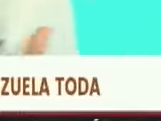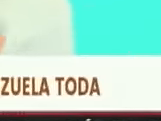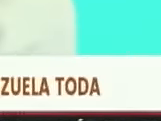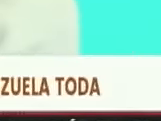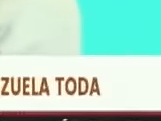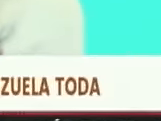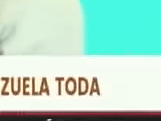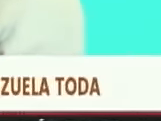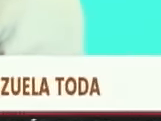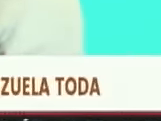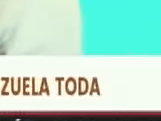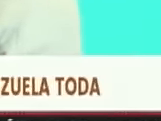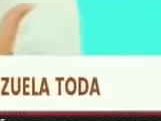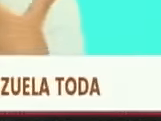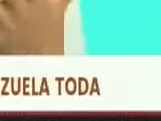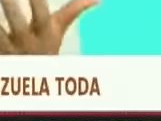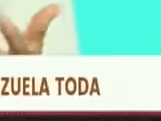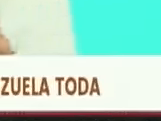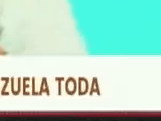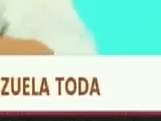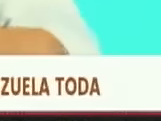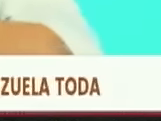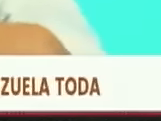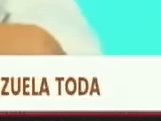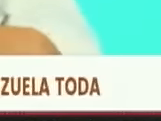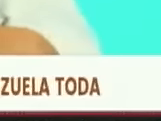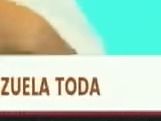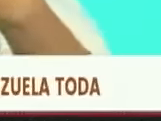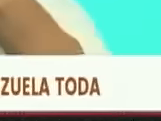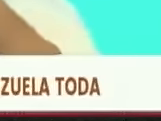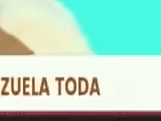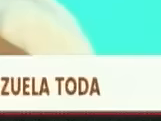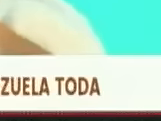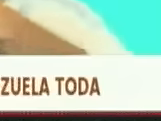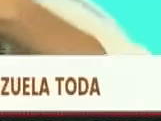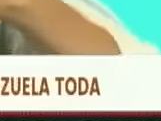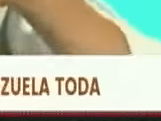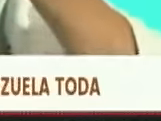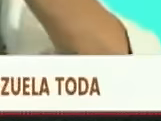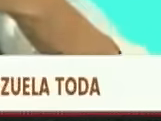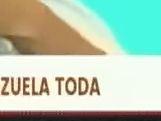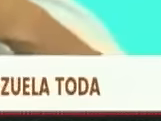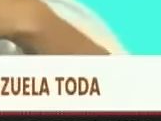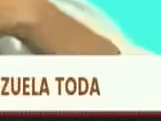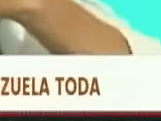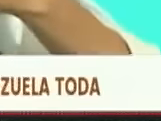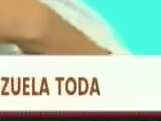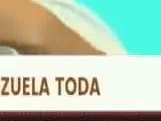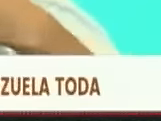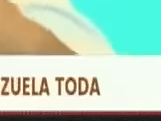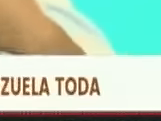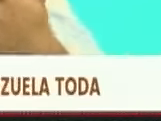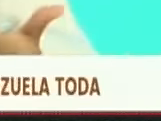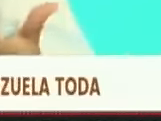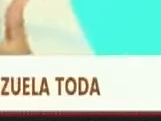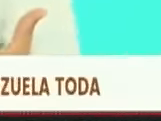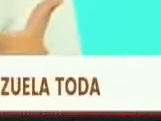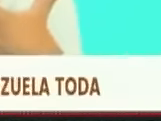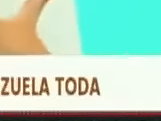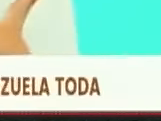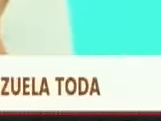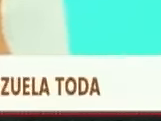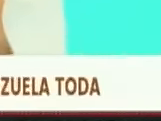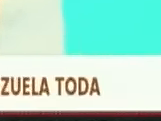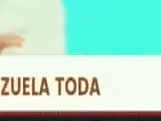debate previo que se dio las elecciones Se caracterizan por ser muy emotivas muy de Consigna creo que esta campaña también fue